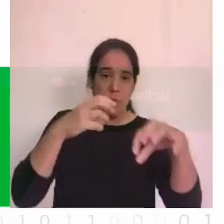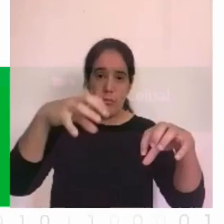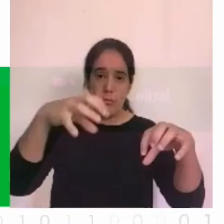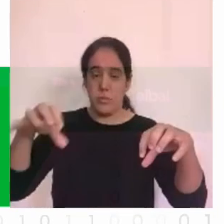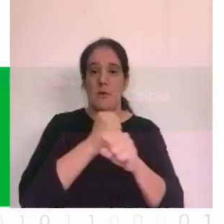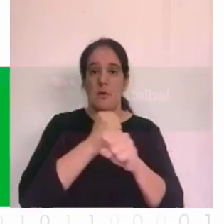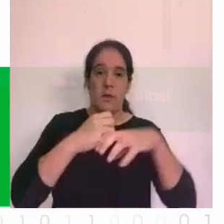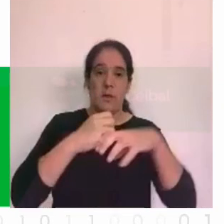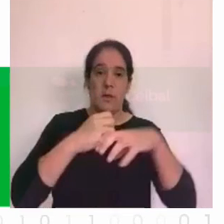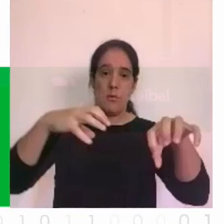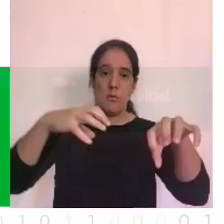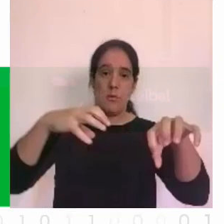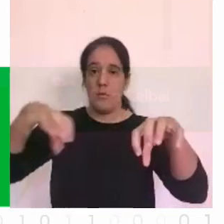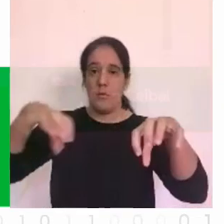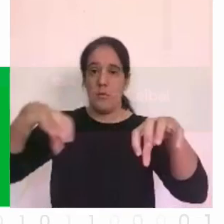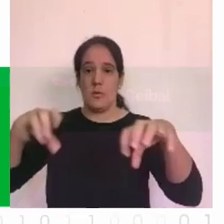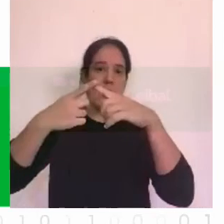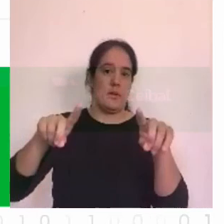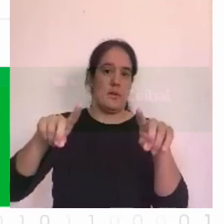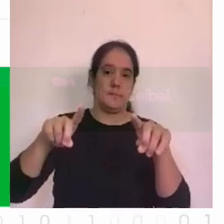ambos casos son bien diferentes.